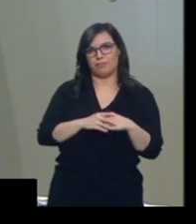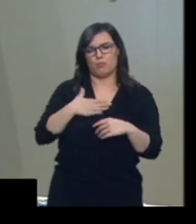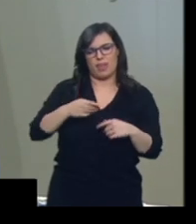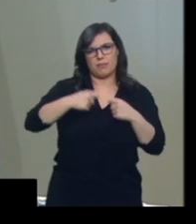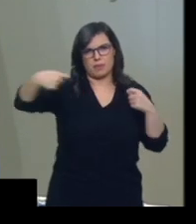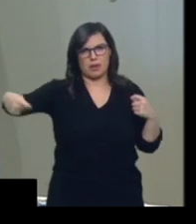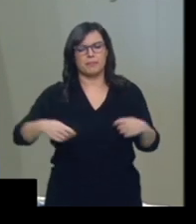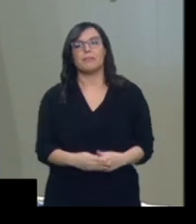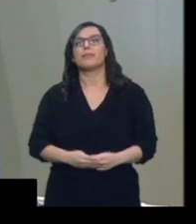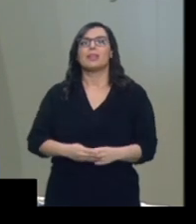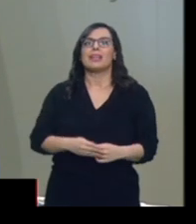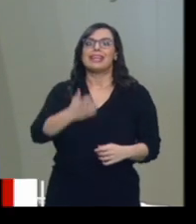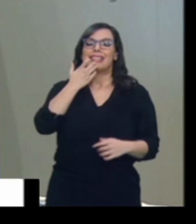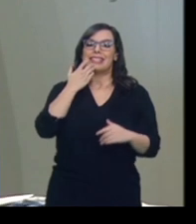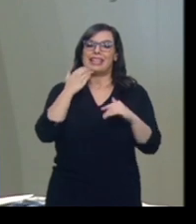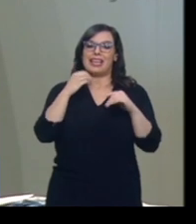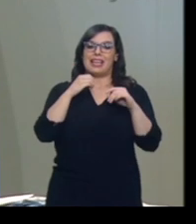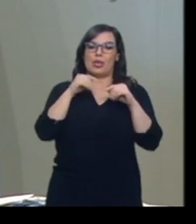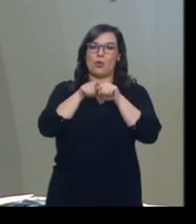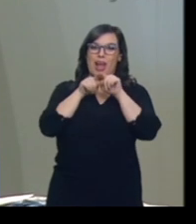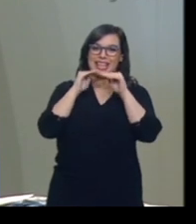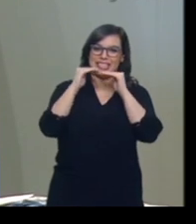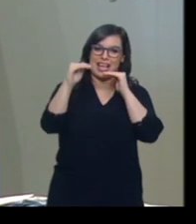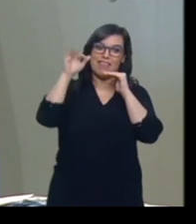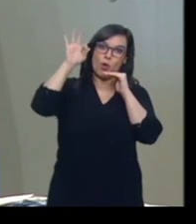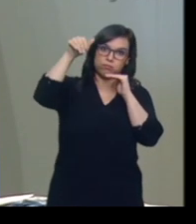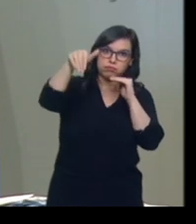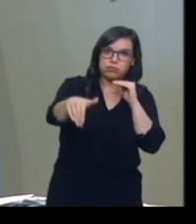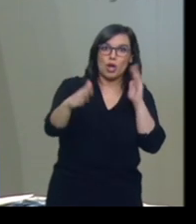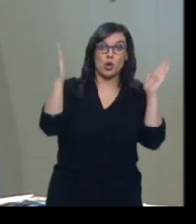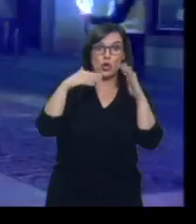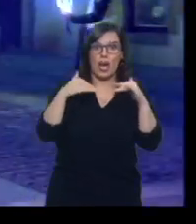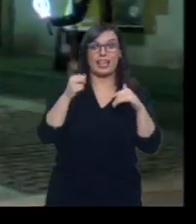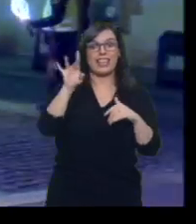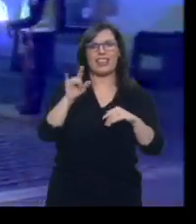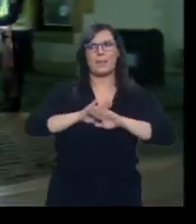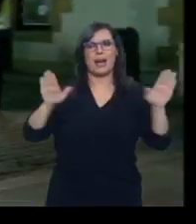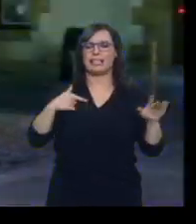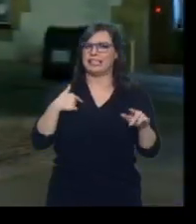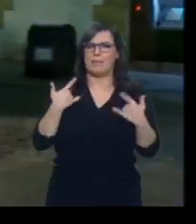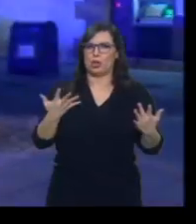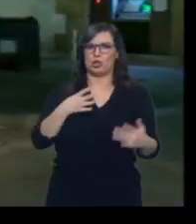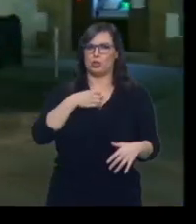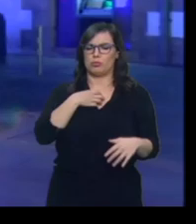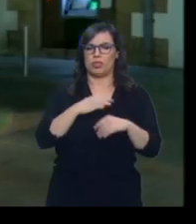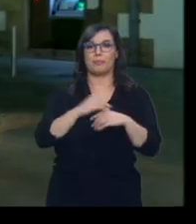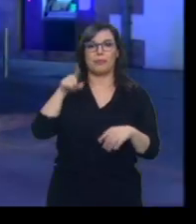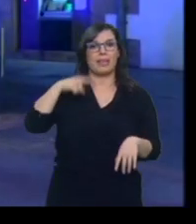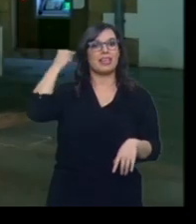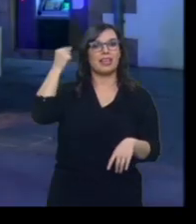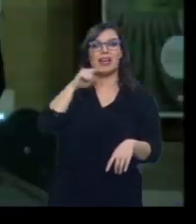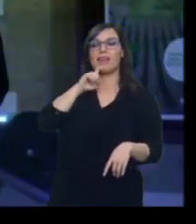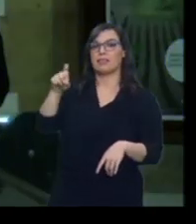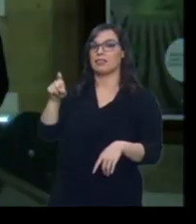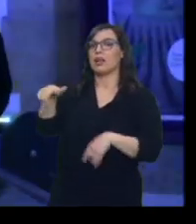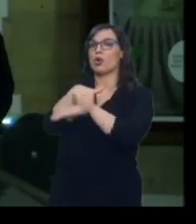hay una estabilización a la baja clara de los datos. Creo que a veces nos precipitamos. Aún así, IGE ha vuelto a recordarle al Gobierno central que